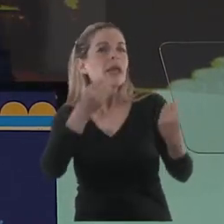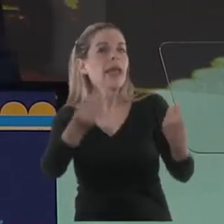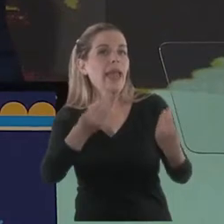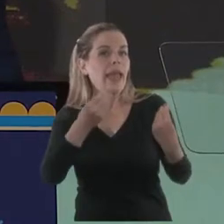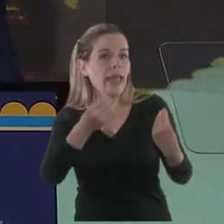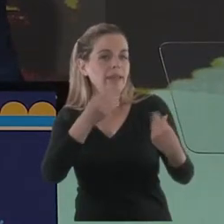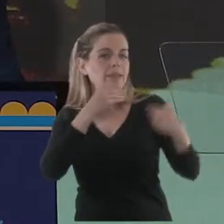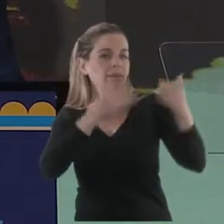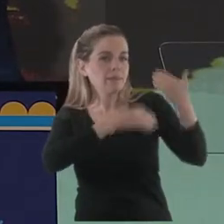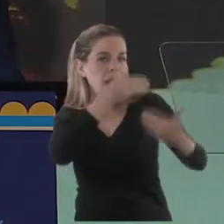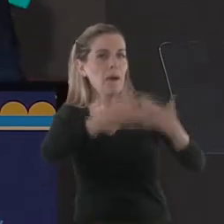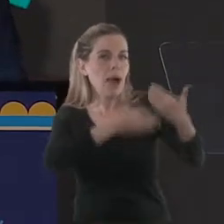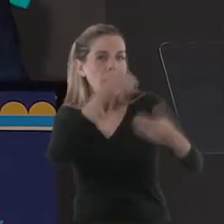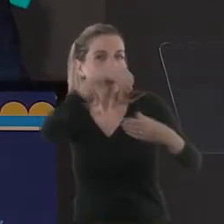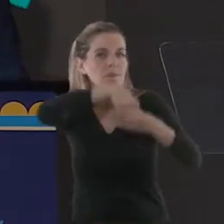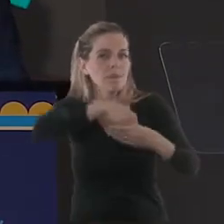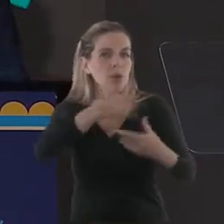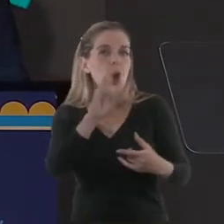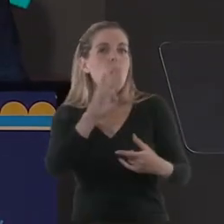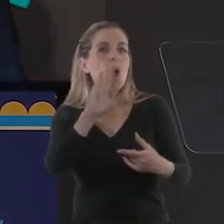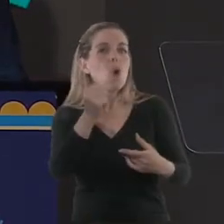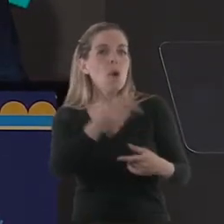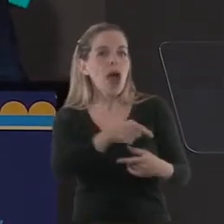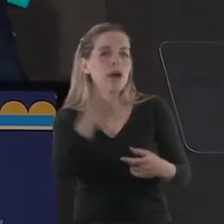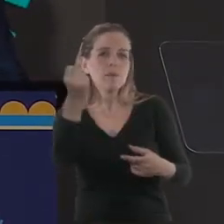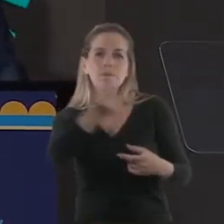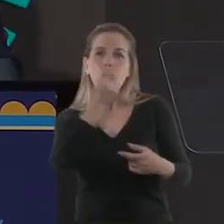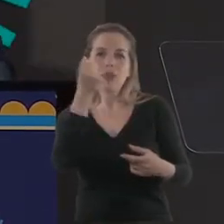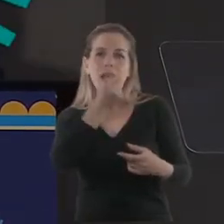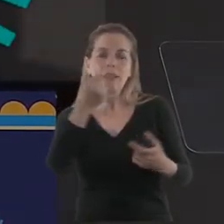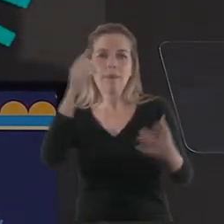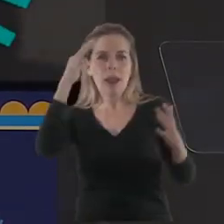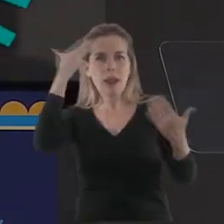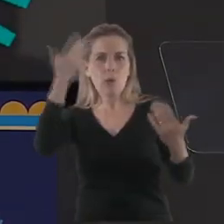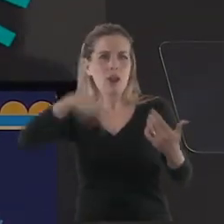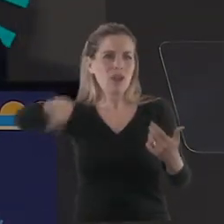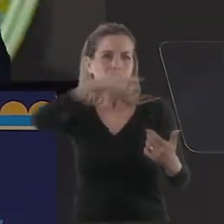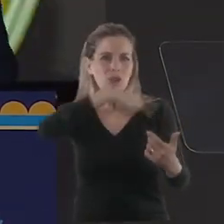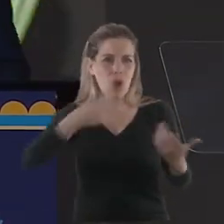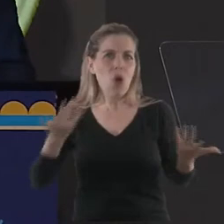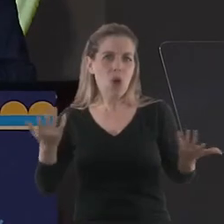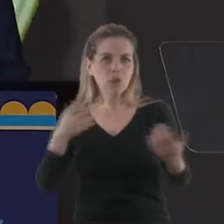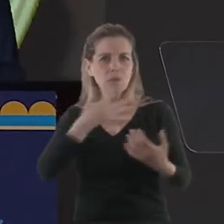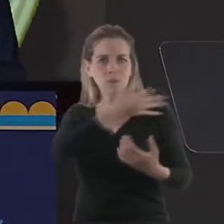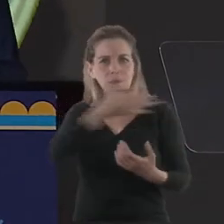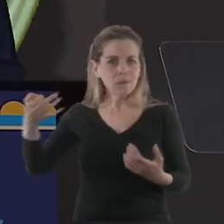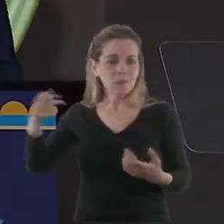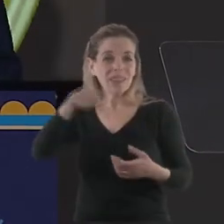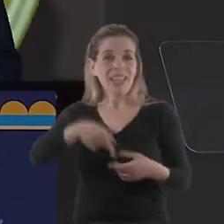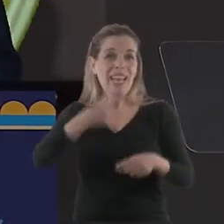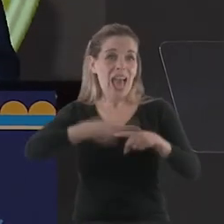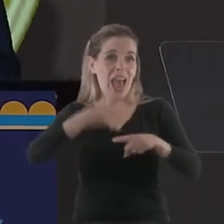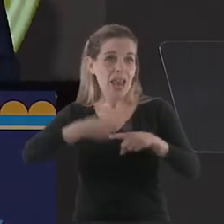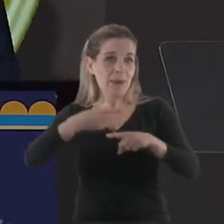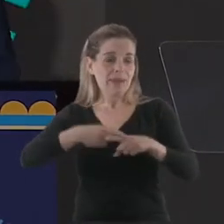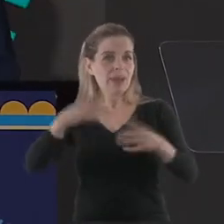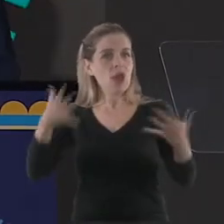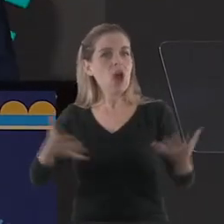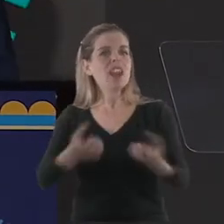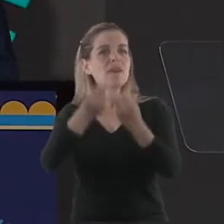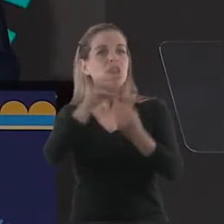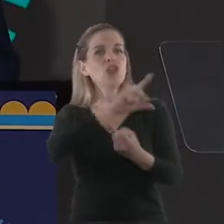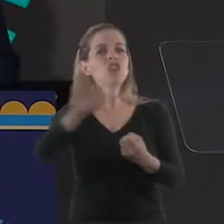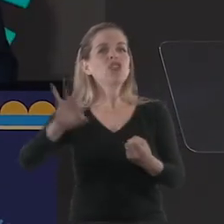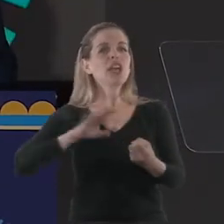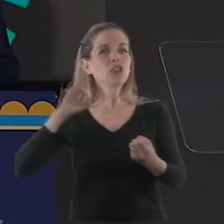historia inmensa que tiene esta universidad. Así es, ¿eh? Y en el marco de esta conmemoración de los 200 años, la Universidad de Buenos